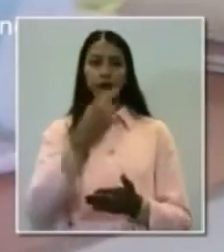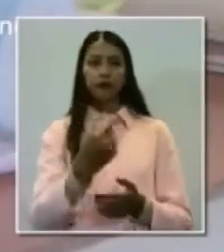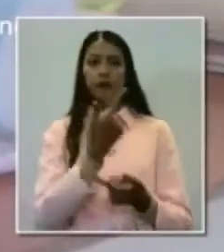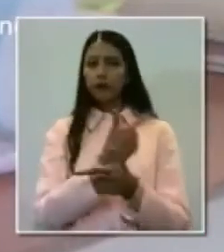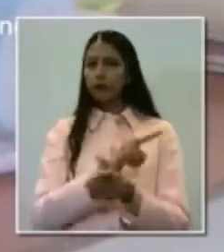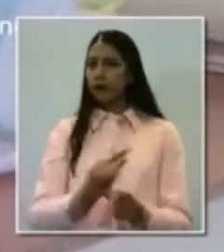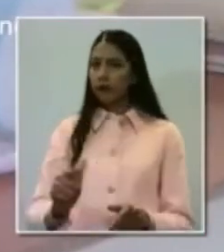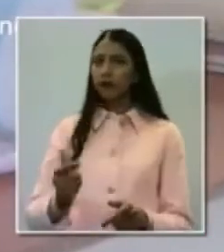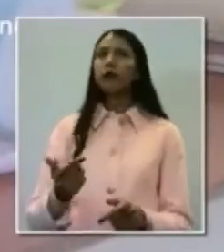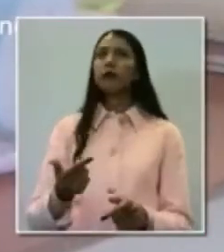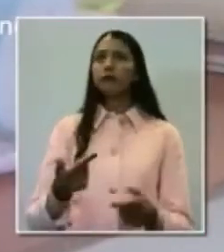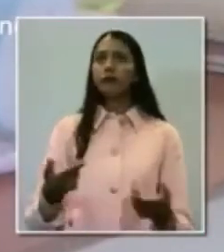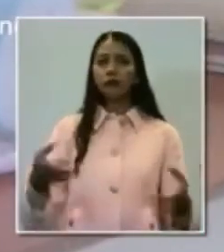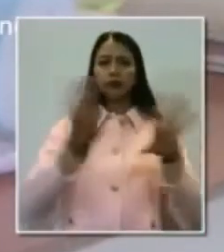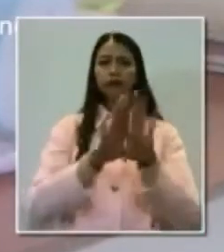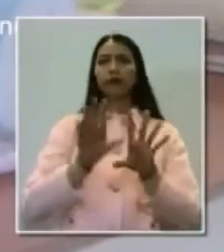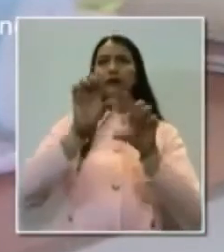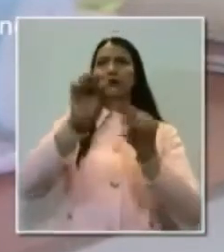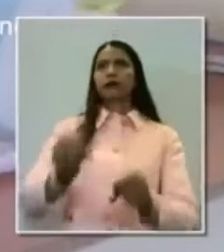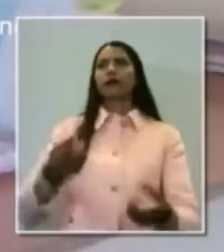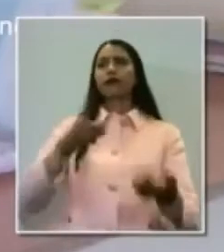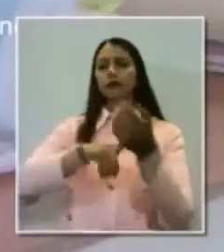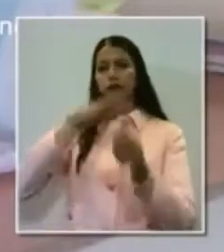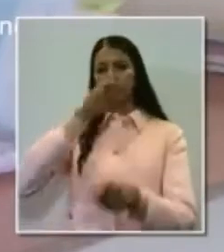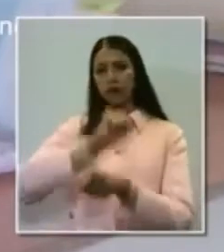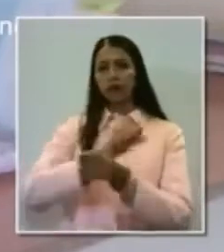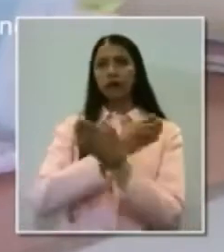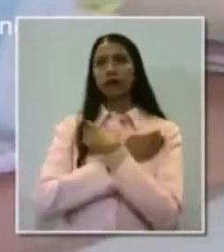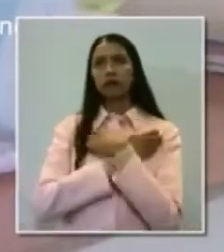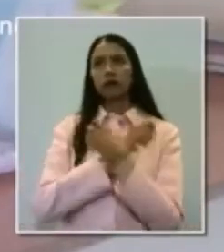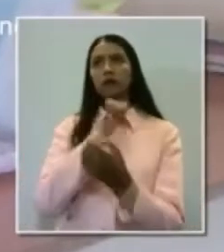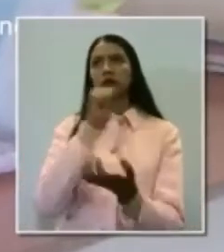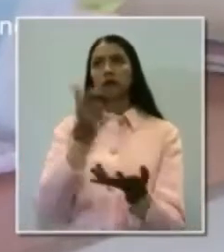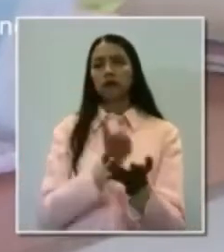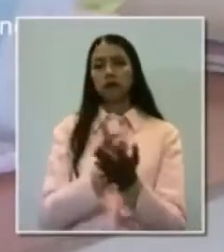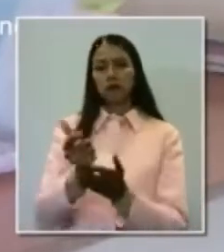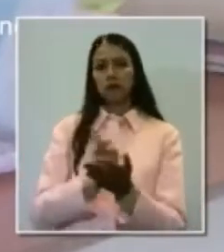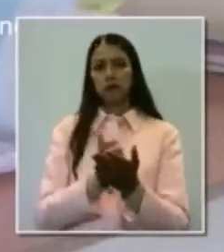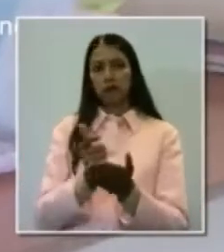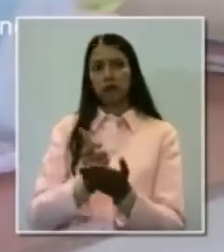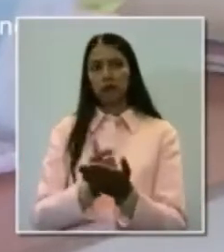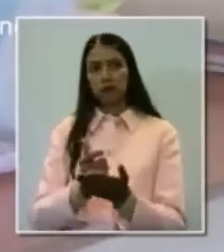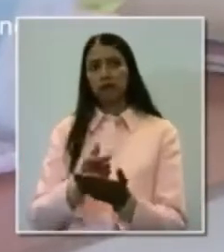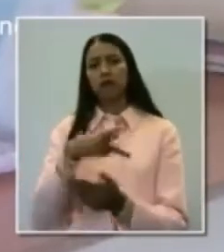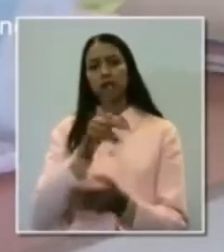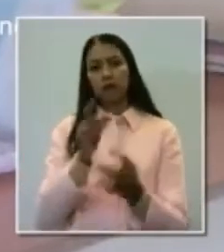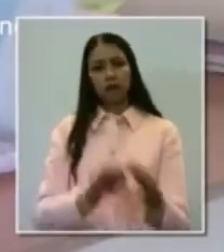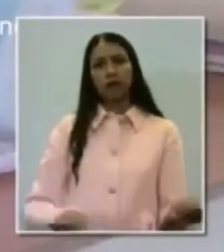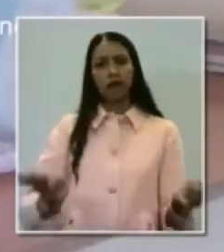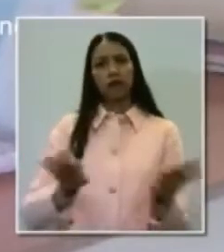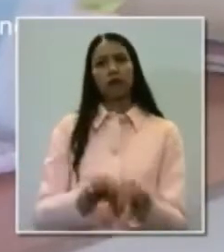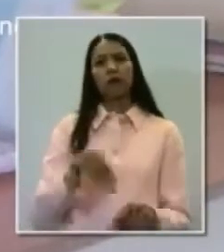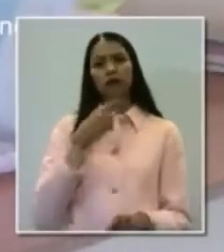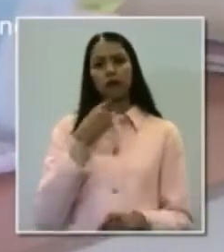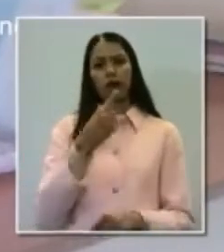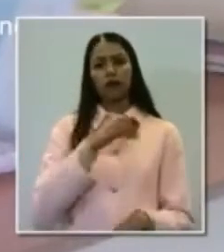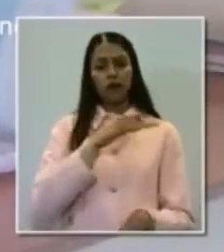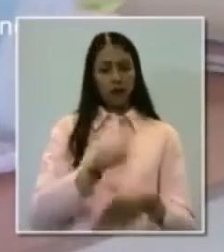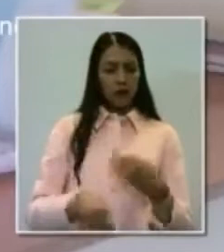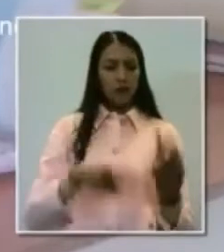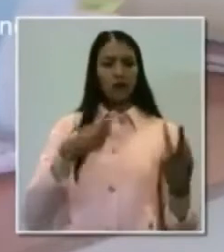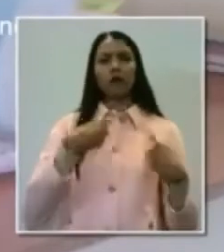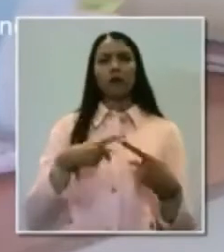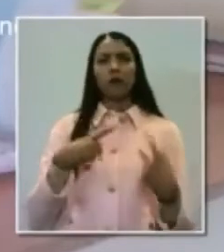cualquier toma dentro de las instalaciones de la Secretaría de Educación no se pagaría la nómina. Sin embargo, es importante señalar que todos